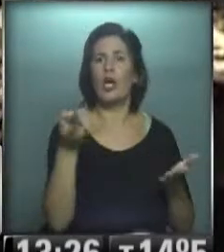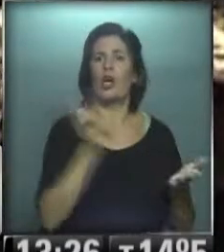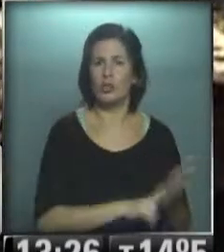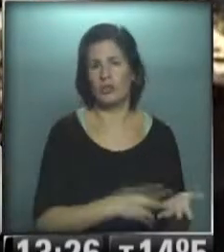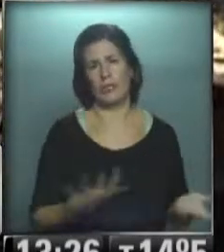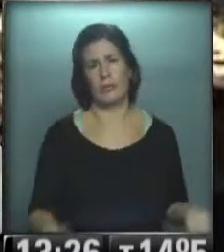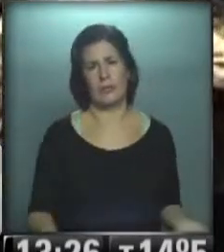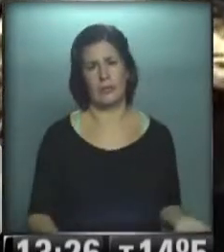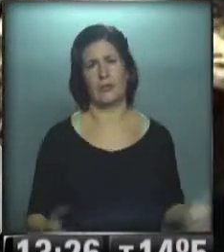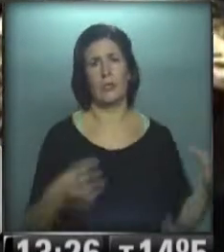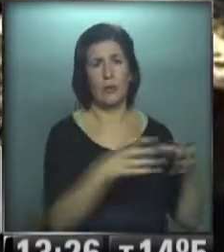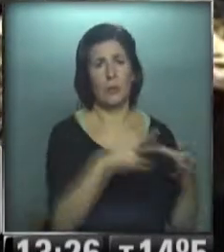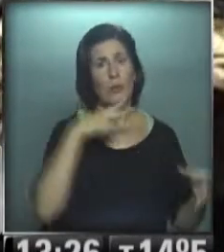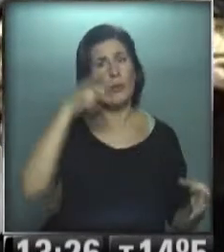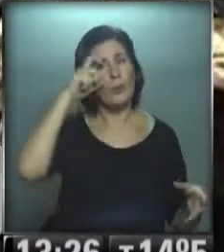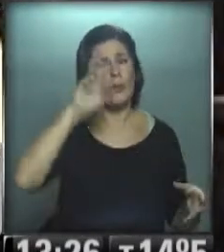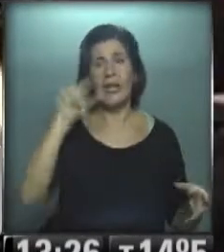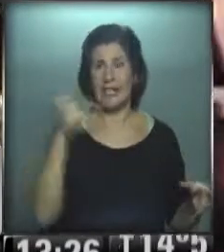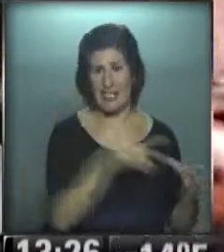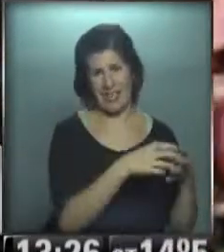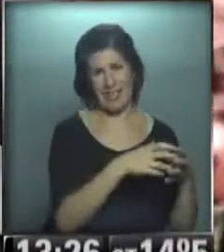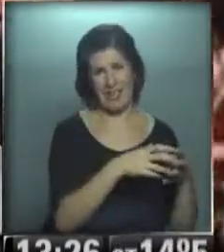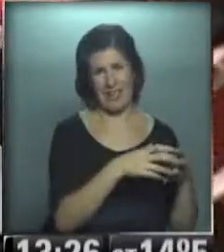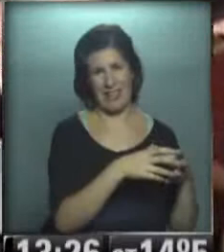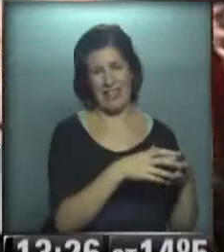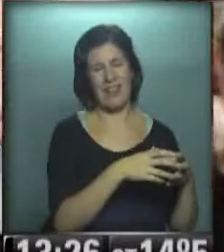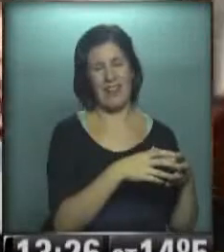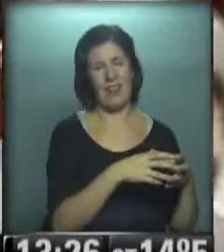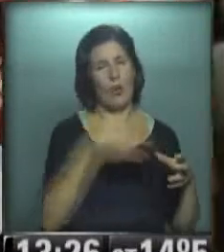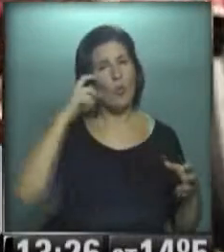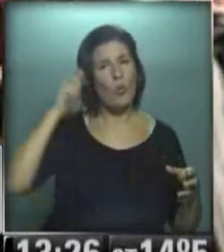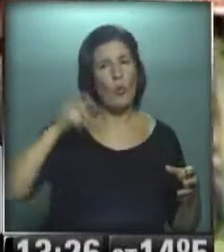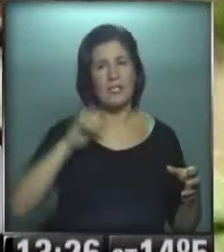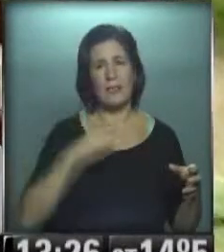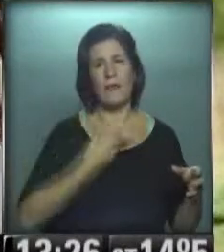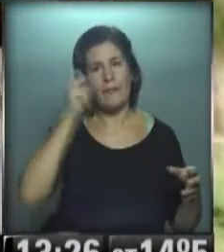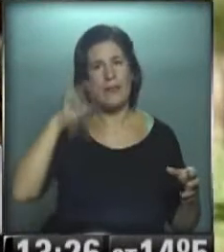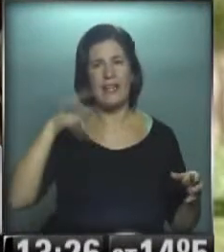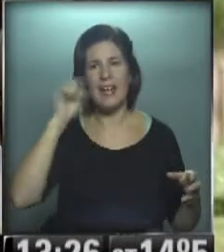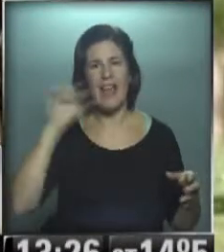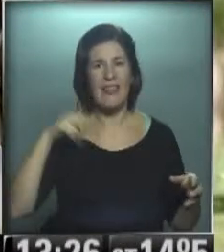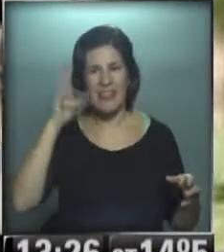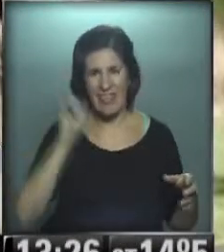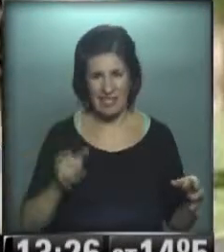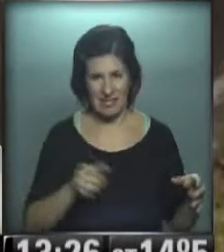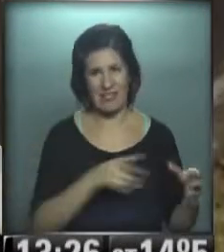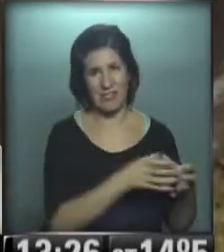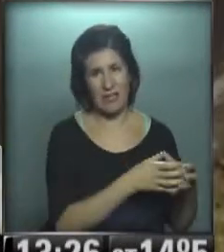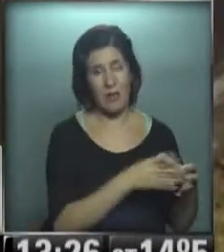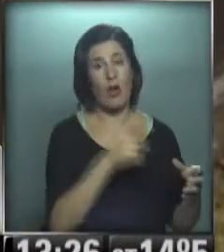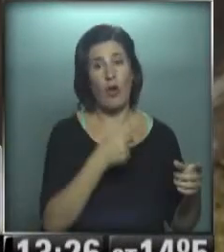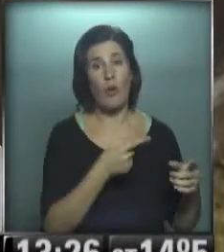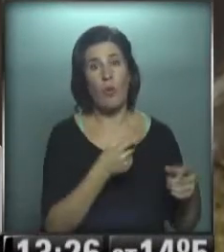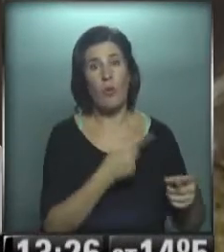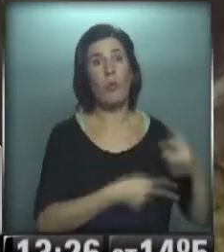veras el último juez que tenía la sentencia de ser el juez fernández pero si queremos retomar lo que